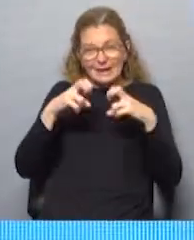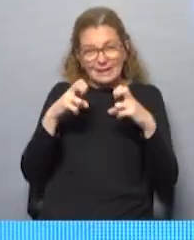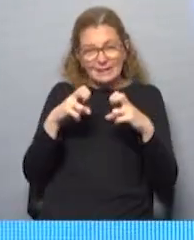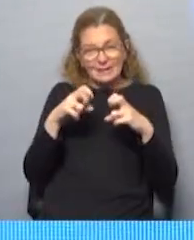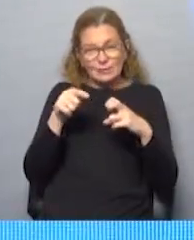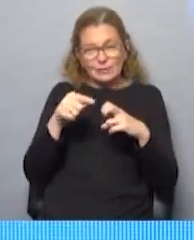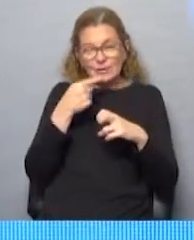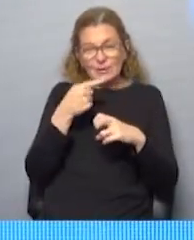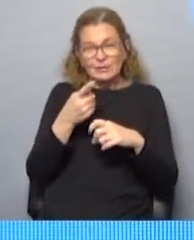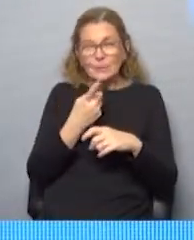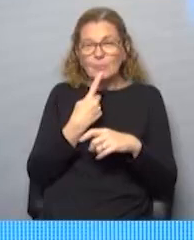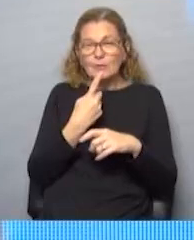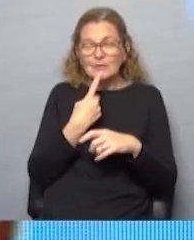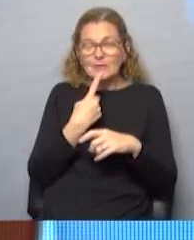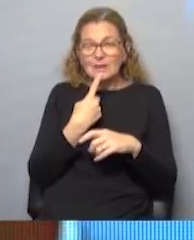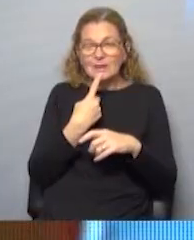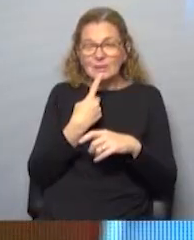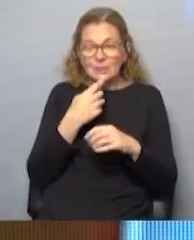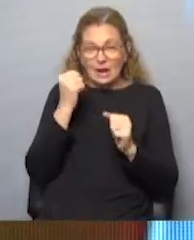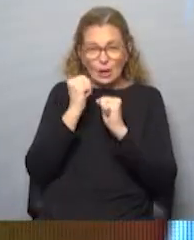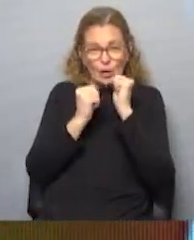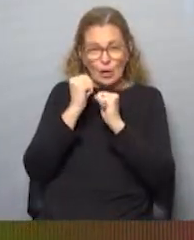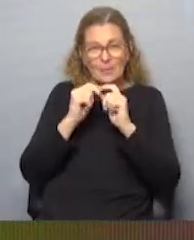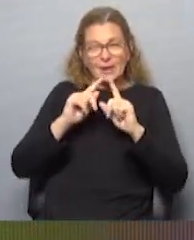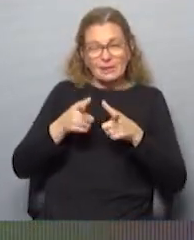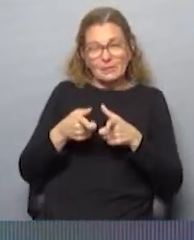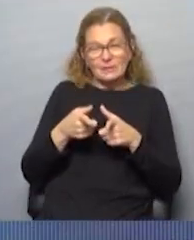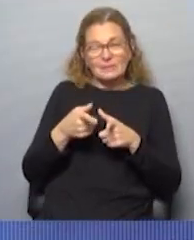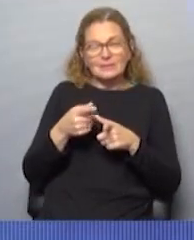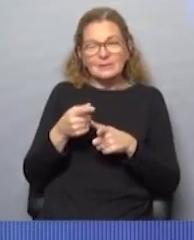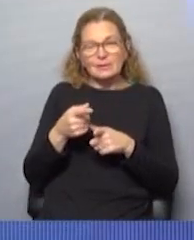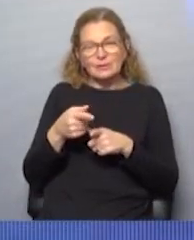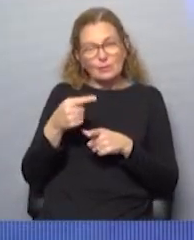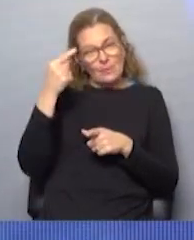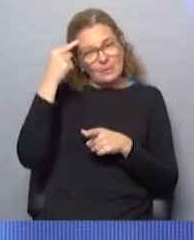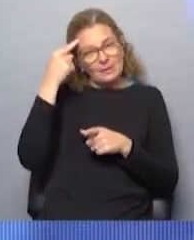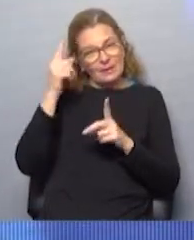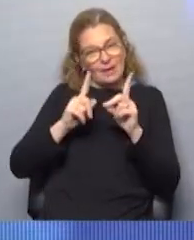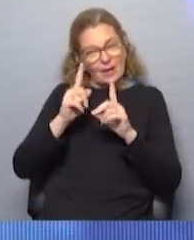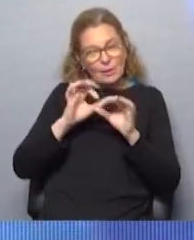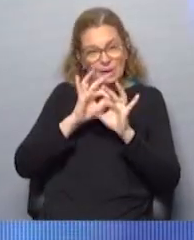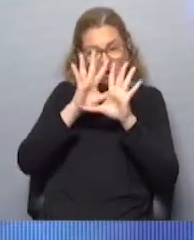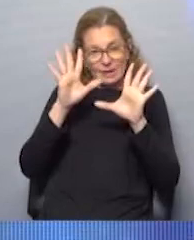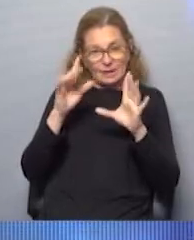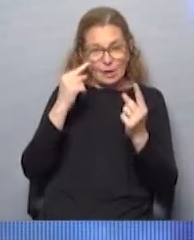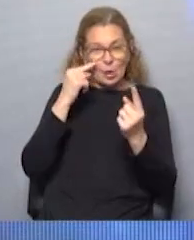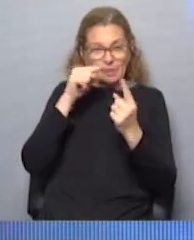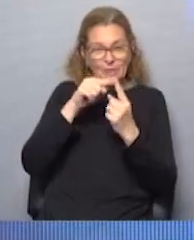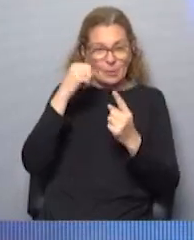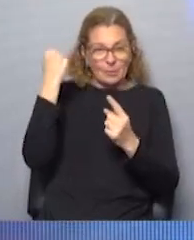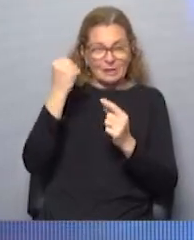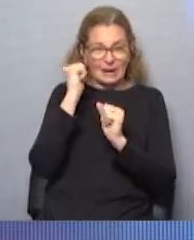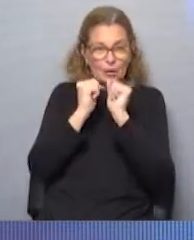dijiste es política no es política económica también y yo creo que hay algo que queda claro el principal objetivo de la